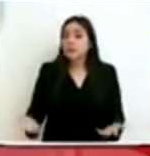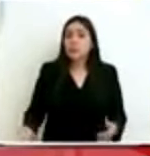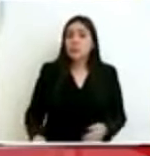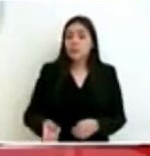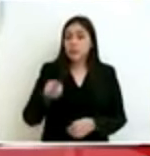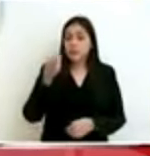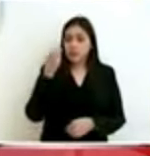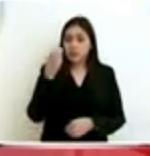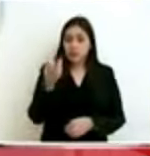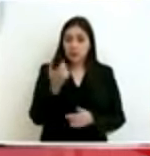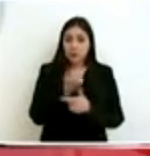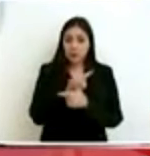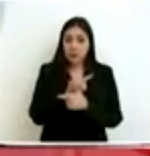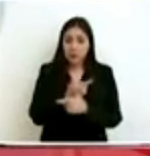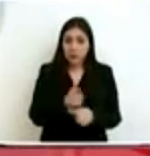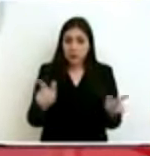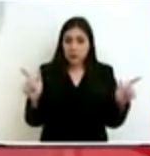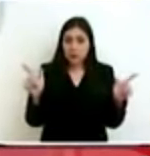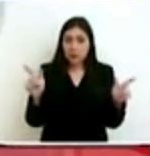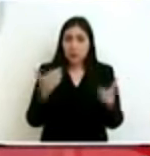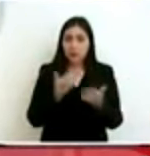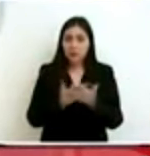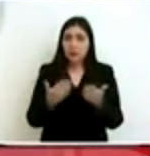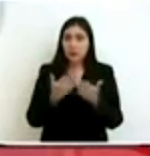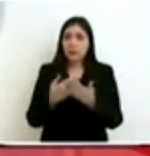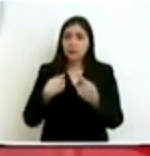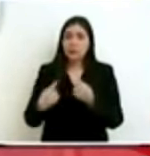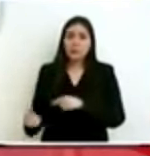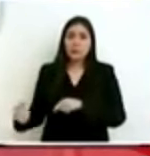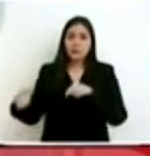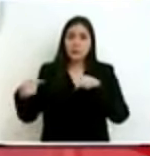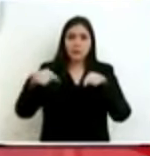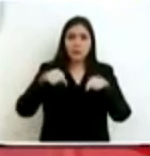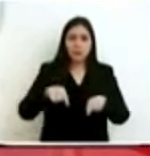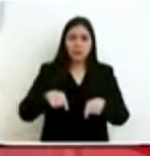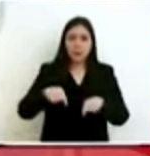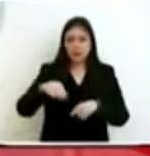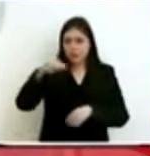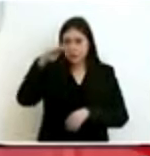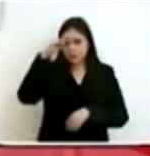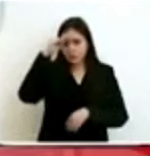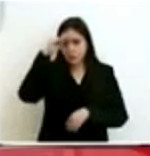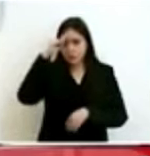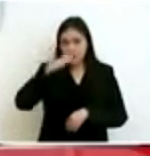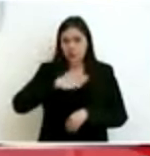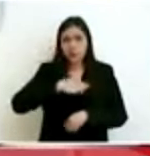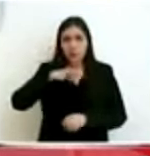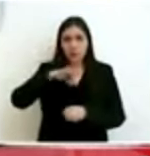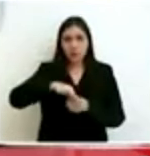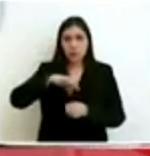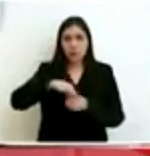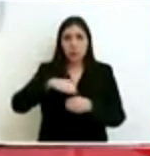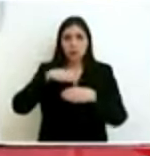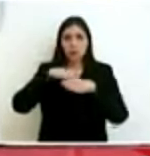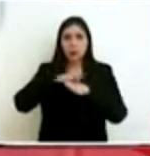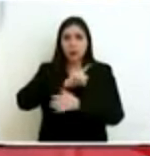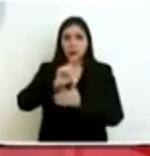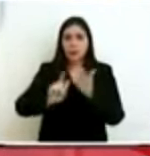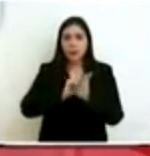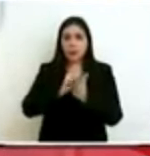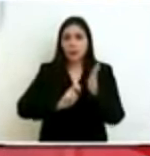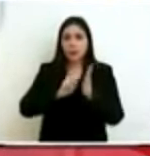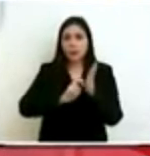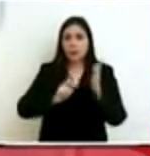libertad, vengo a esta tribuna a razonar mi voto en la reforma del Poder